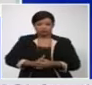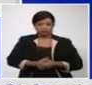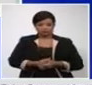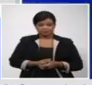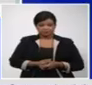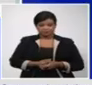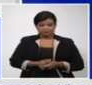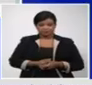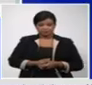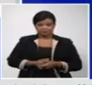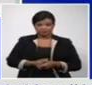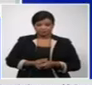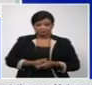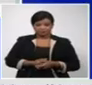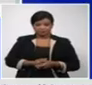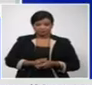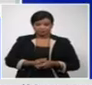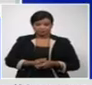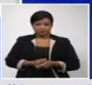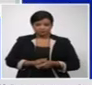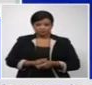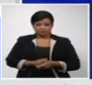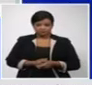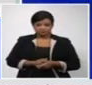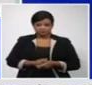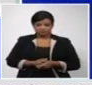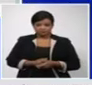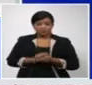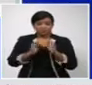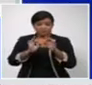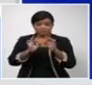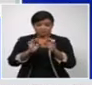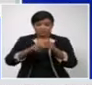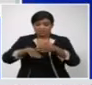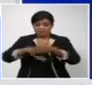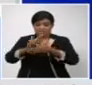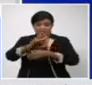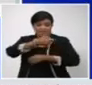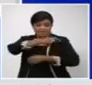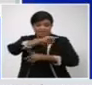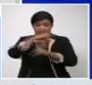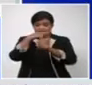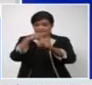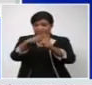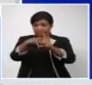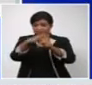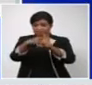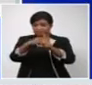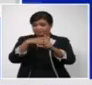hecho, en el día de ayer la positividad fue de